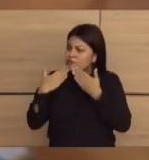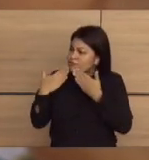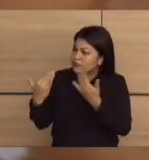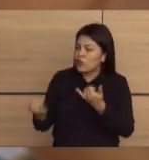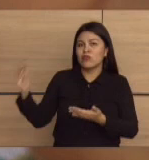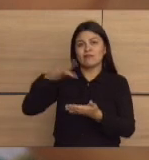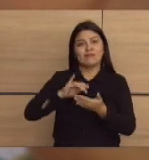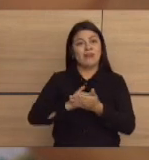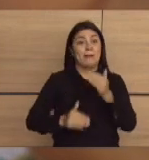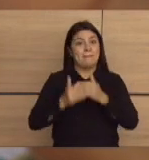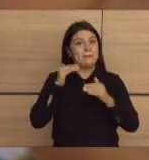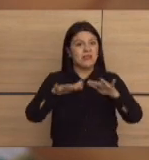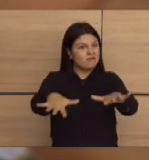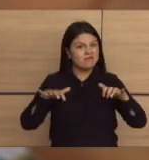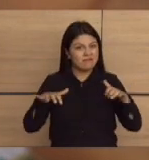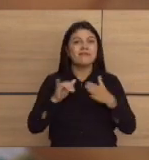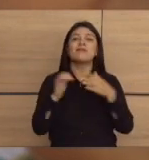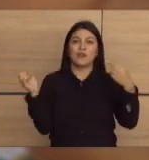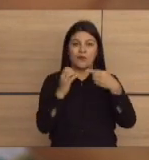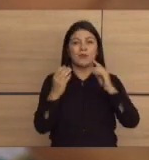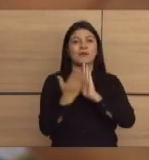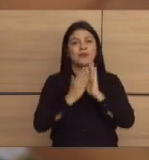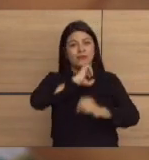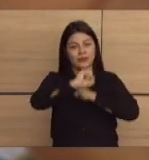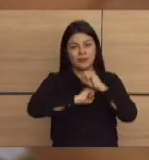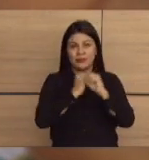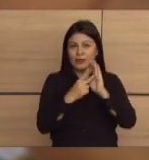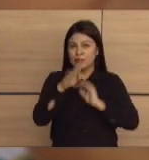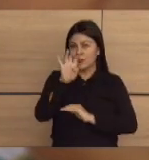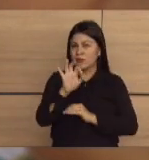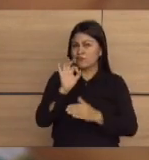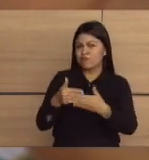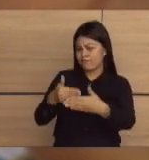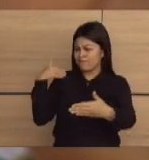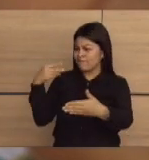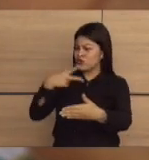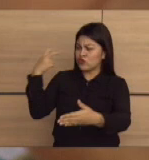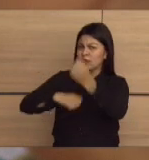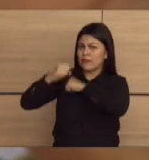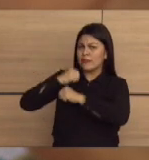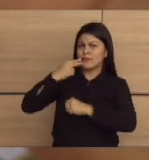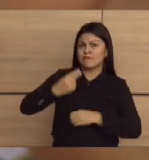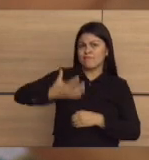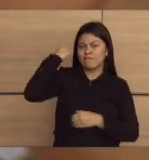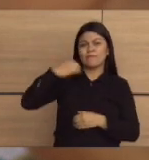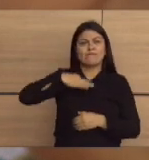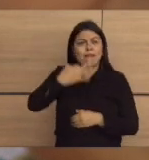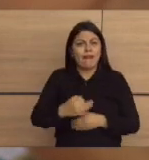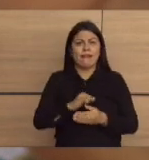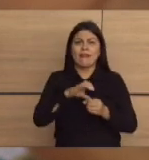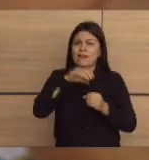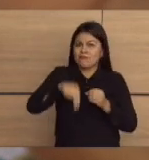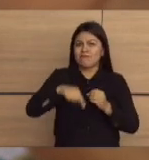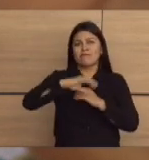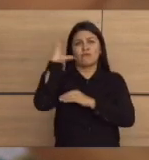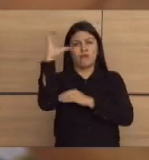de instalación del Foro Educativo Nacional 2019, Bicentenario, Historia, Ética y Ciudadanía en